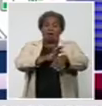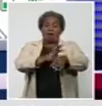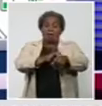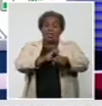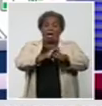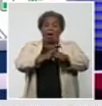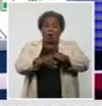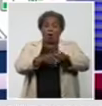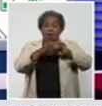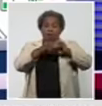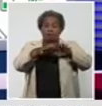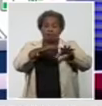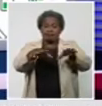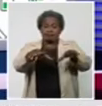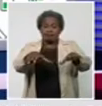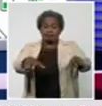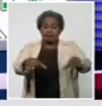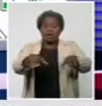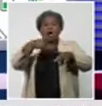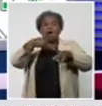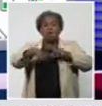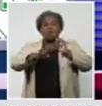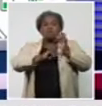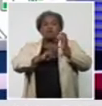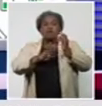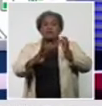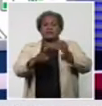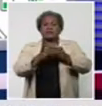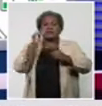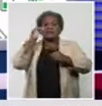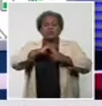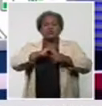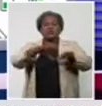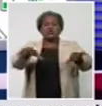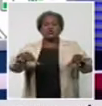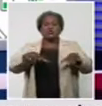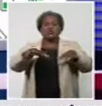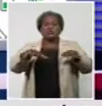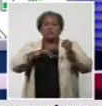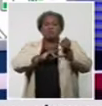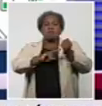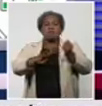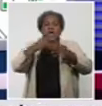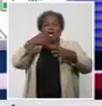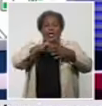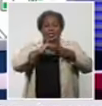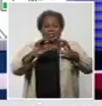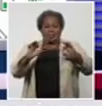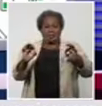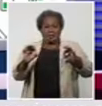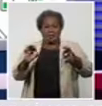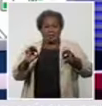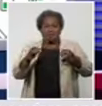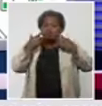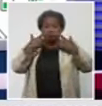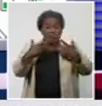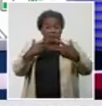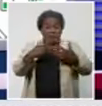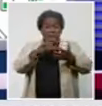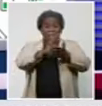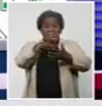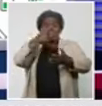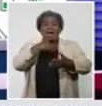e impacte en otros territorios. Sabemos la situación de la provincia de Artemisa, sobre todo en el Mariel, donde ayer el jefe del Estado